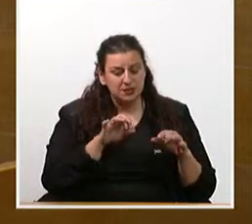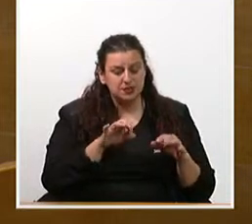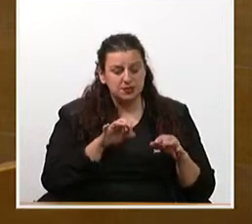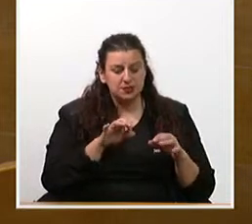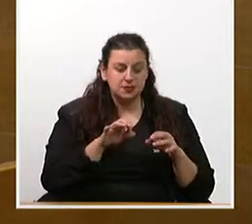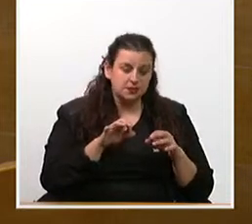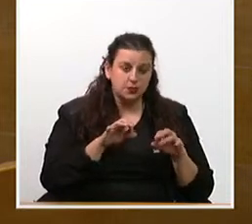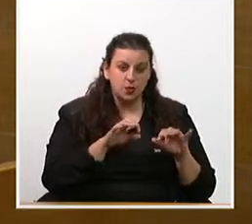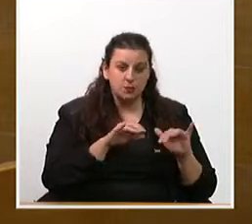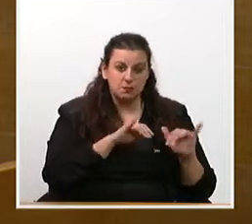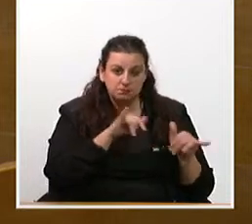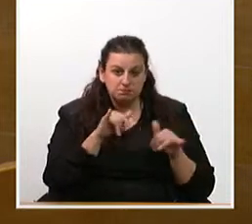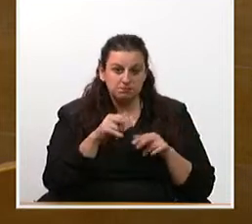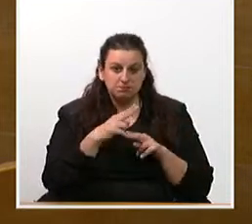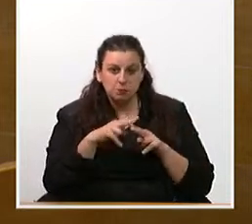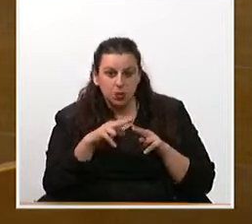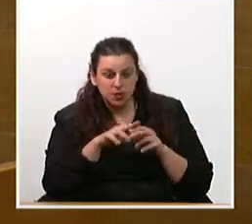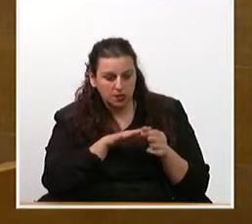sonuc